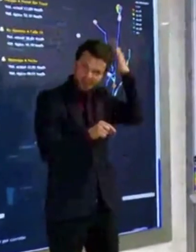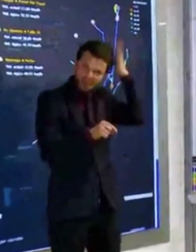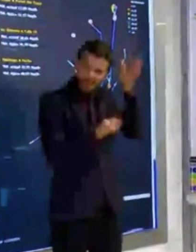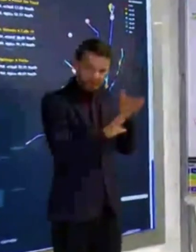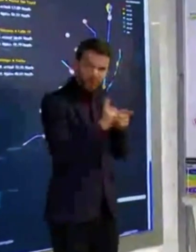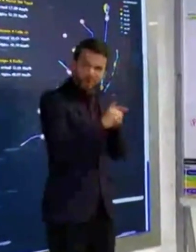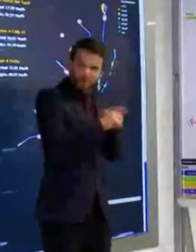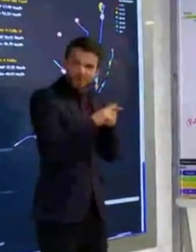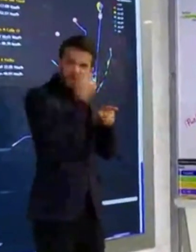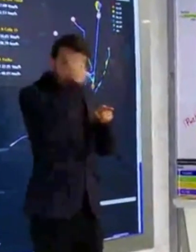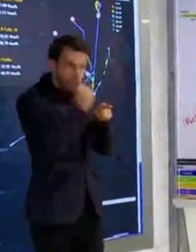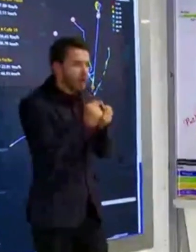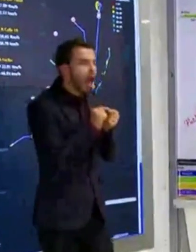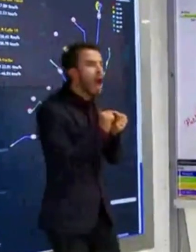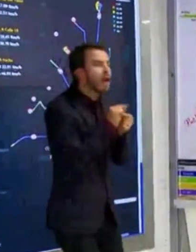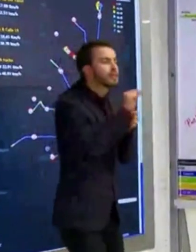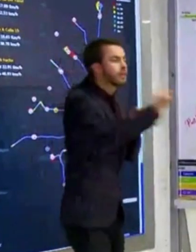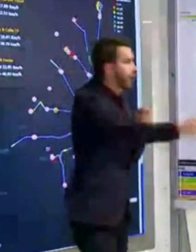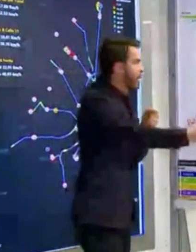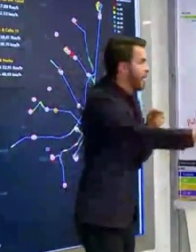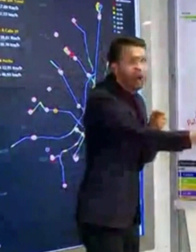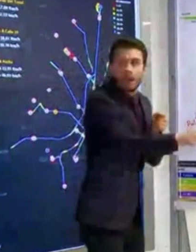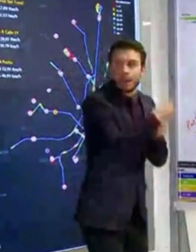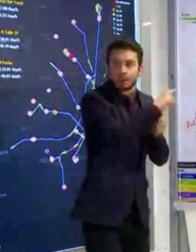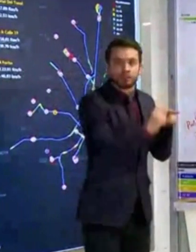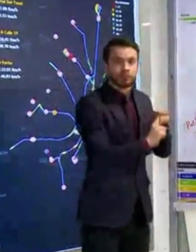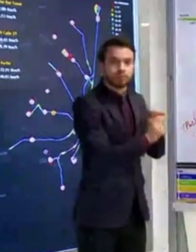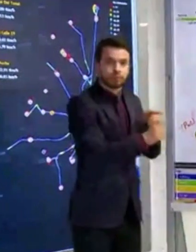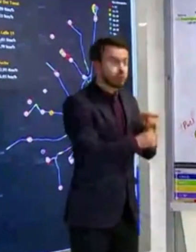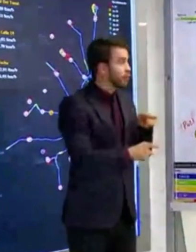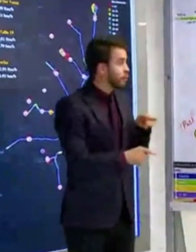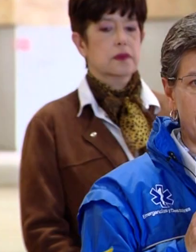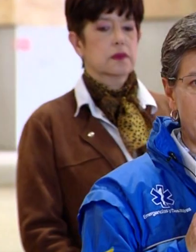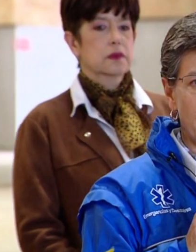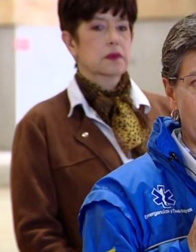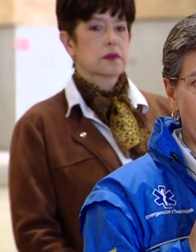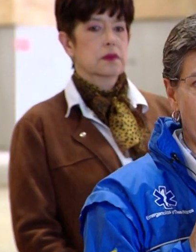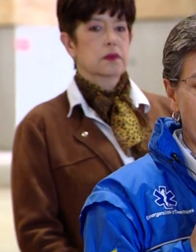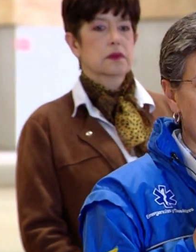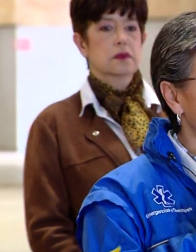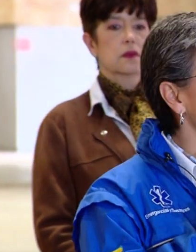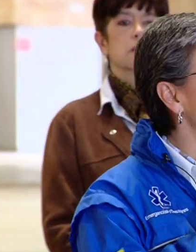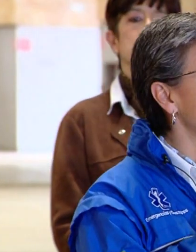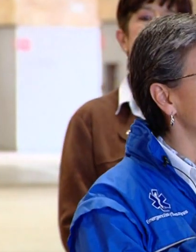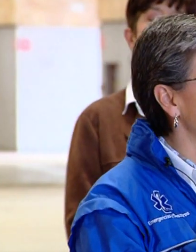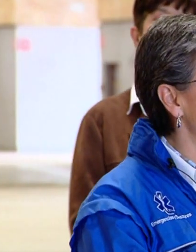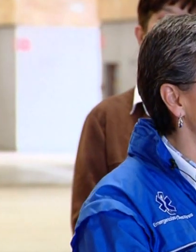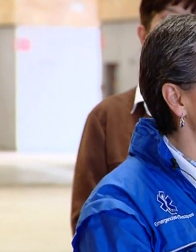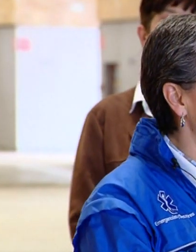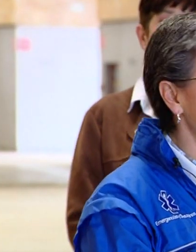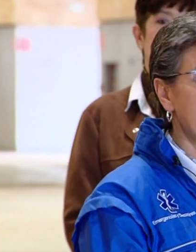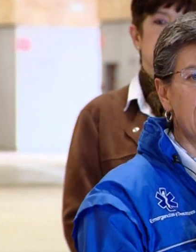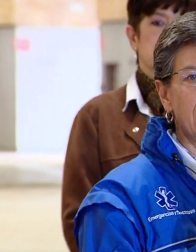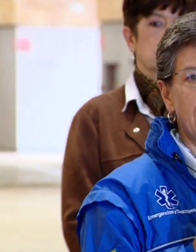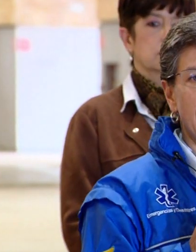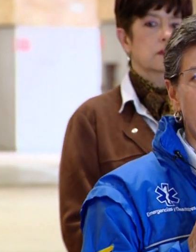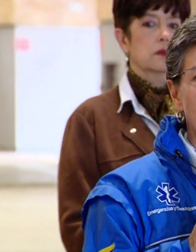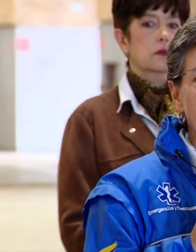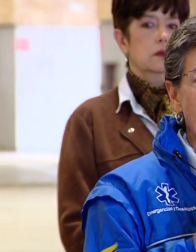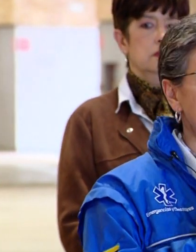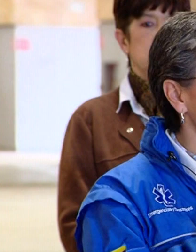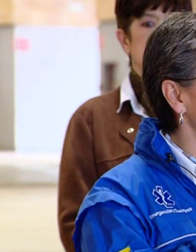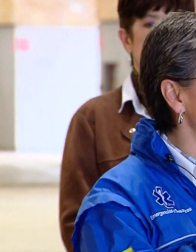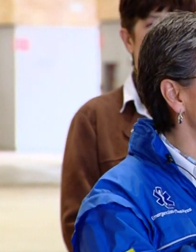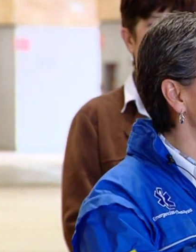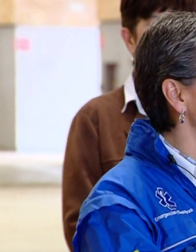ella dijo yo no tengo que ver con el aeropuerto eldorado eso lo maneja las autoridades nacionales y además yo que me iba a meter a manejar la política